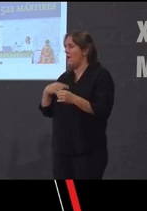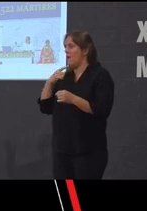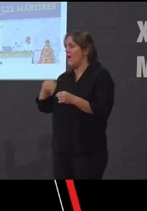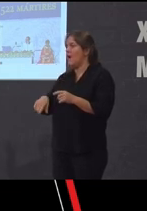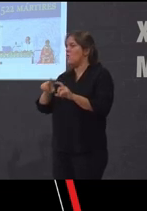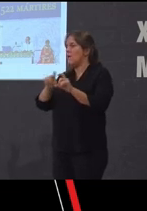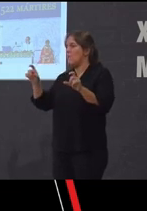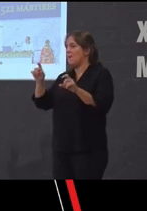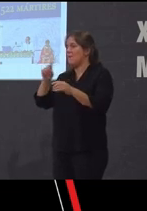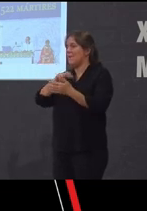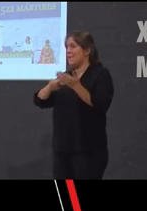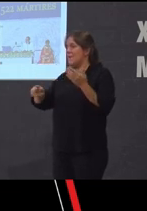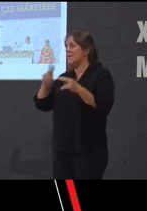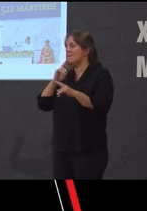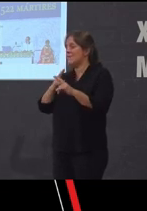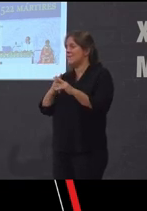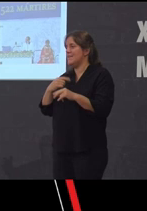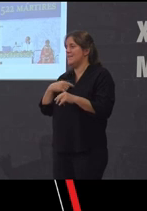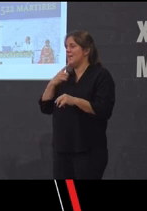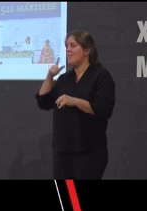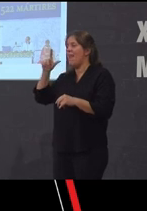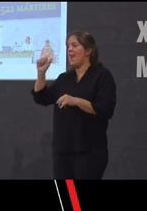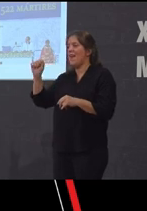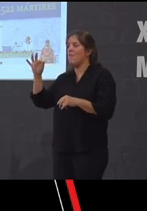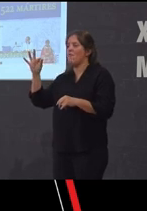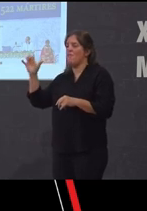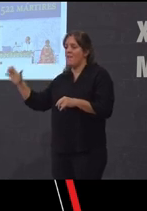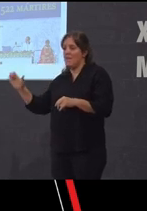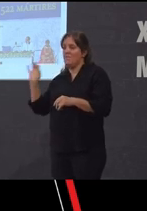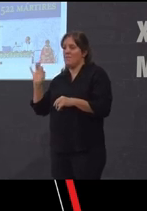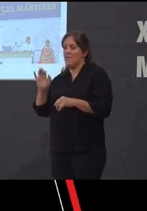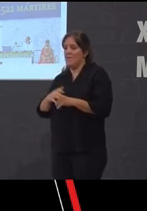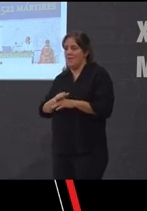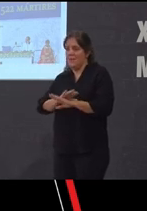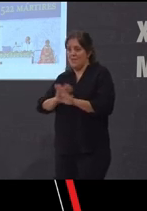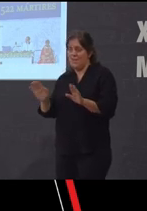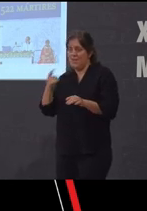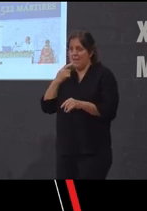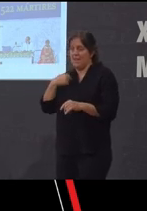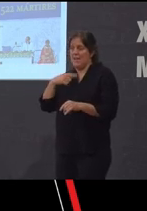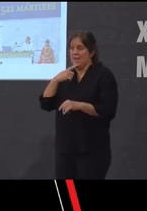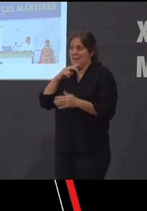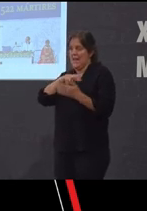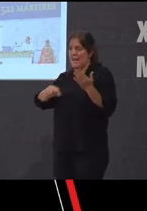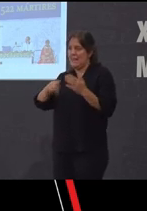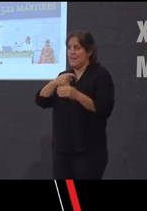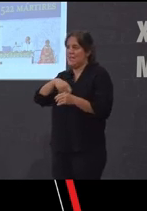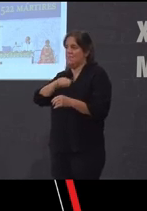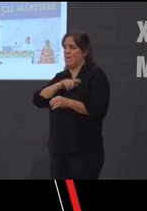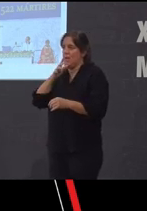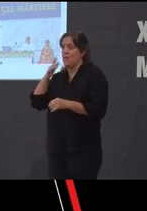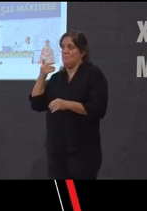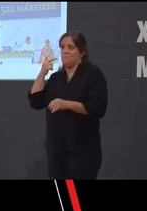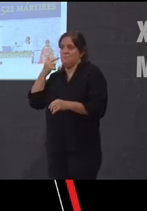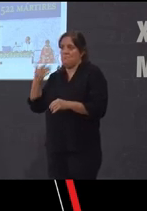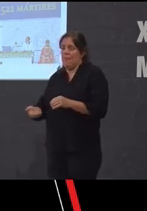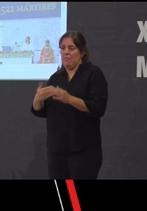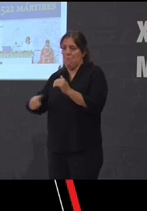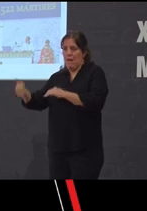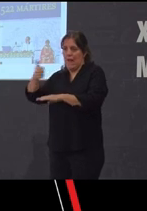Galicia que o fundamental é que chamase La Fe. Bueno, en Galicia e en España, que é a principal empresa funeraria, e que ten